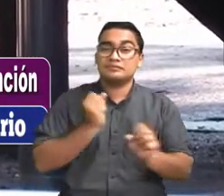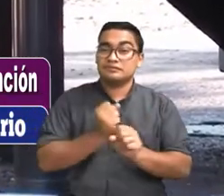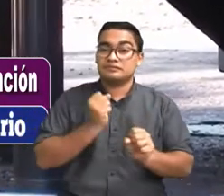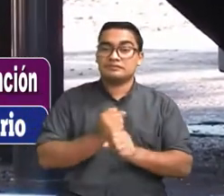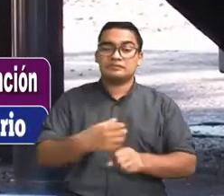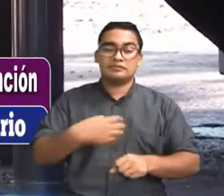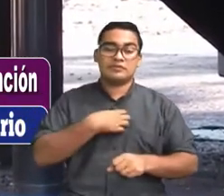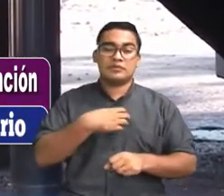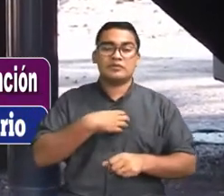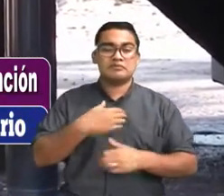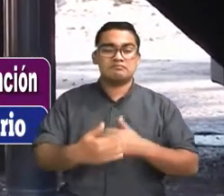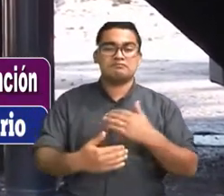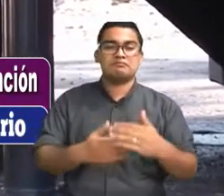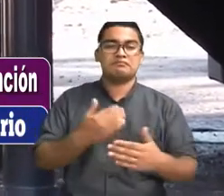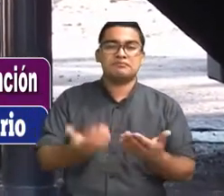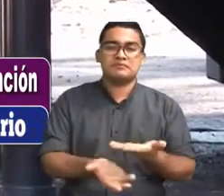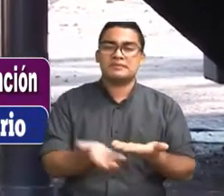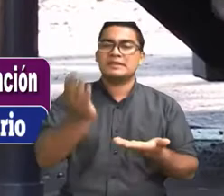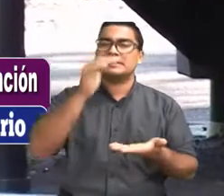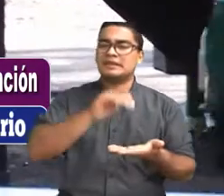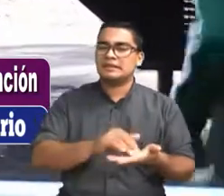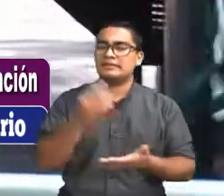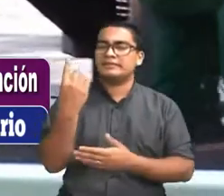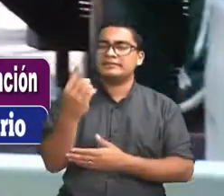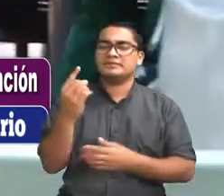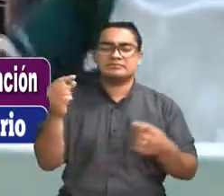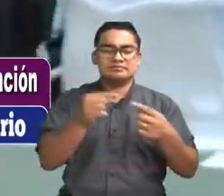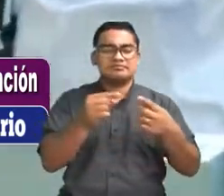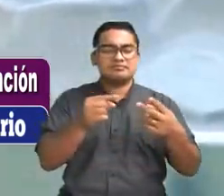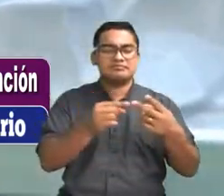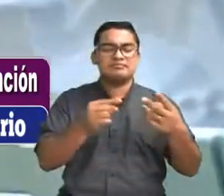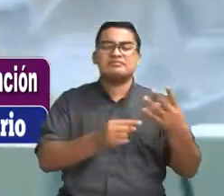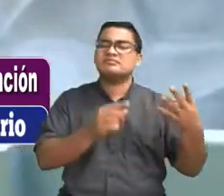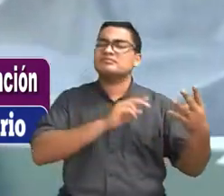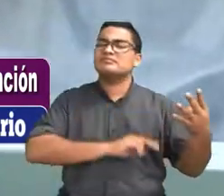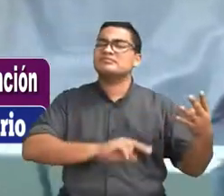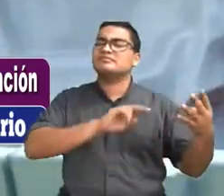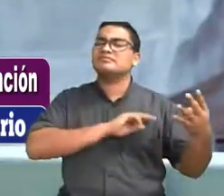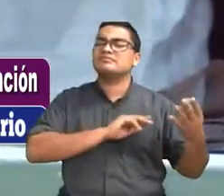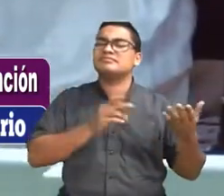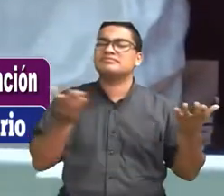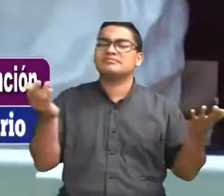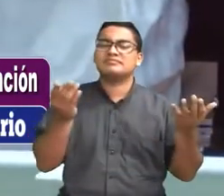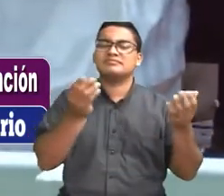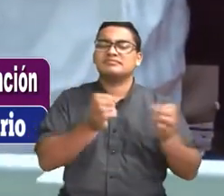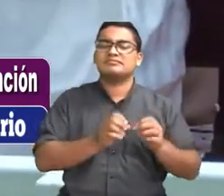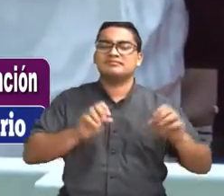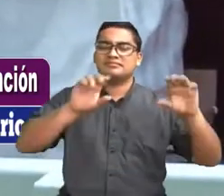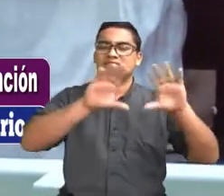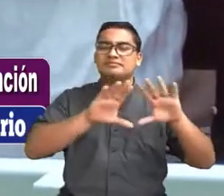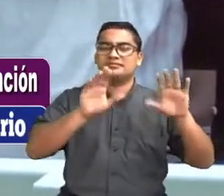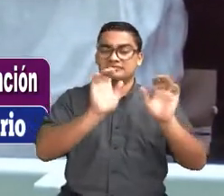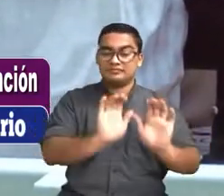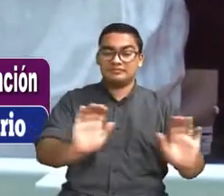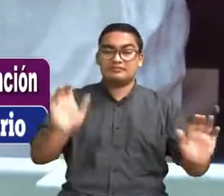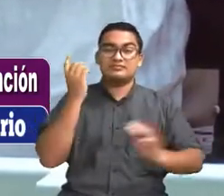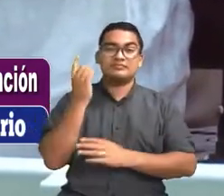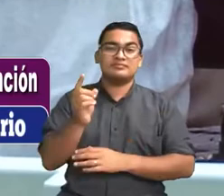proceso de restitución de derechos. Le consulto, ¿cuáles serían algunos de los principios por los que se rige esta Convención sobre los Derechos del Niño y la Niña?